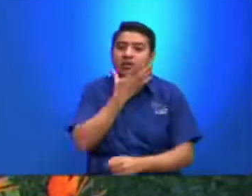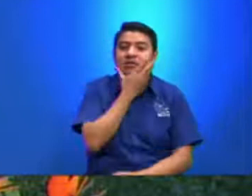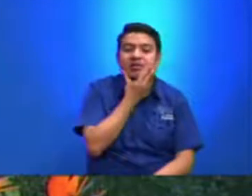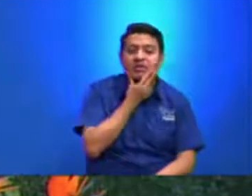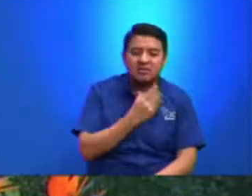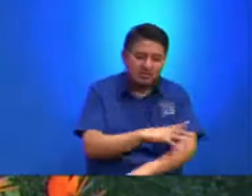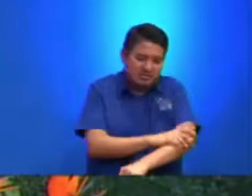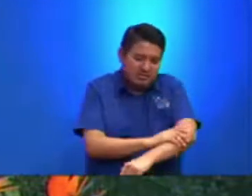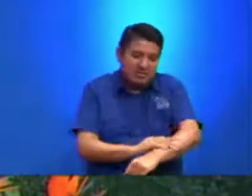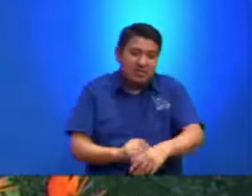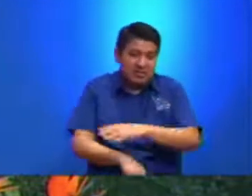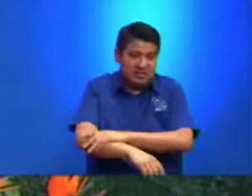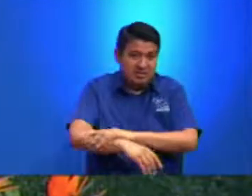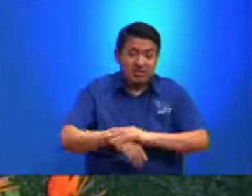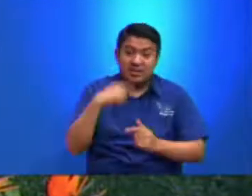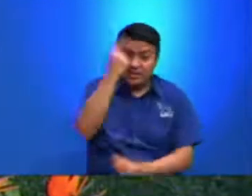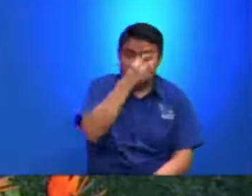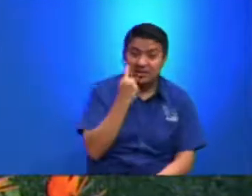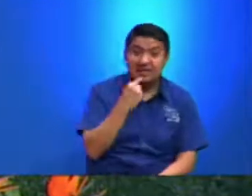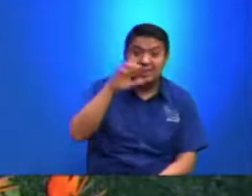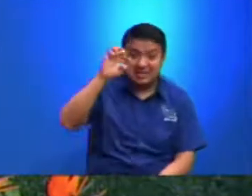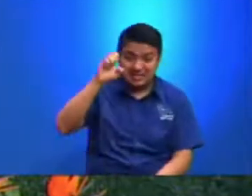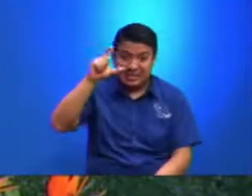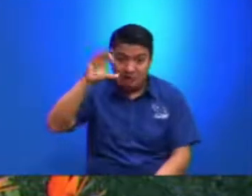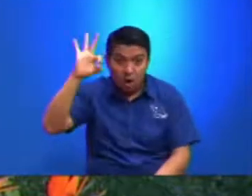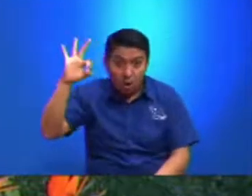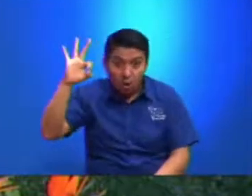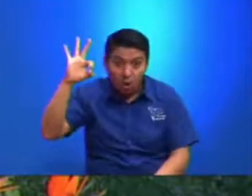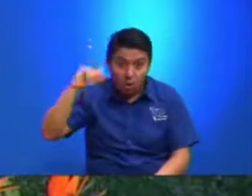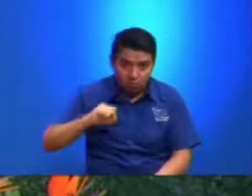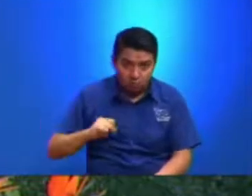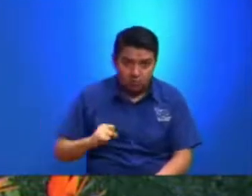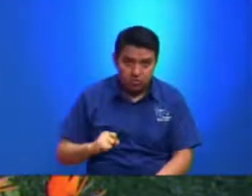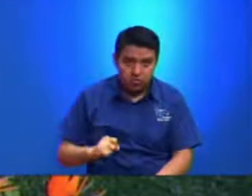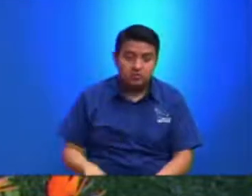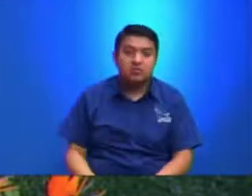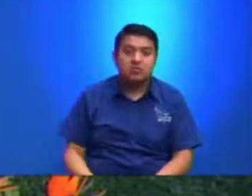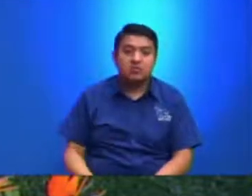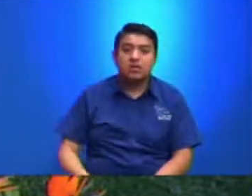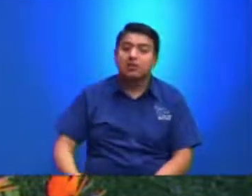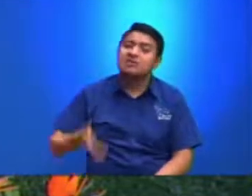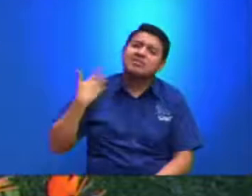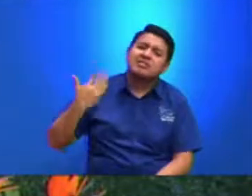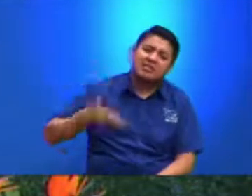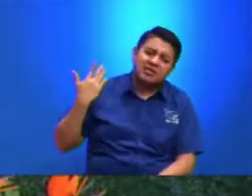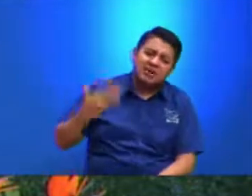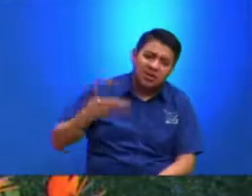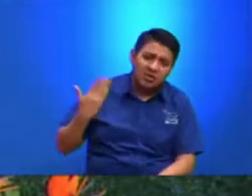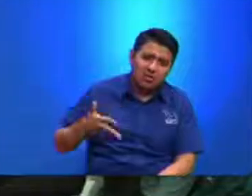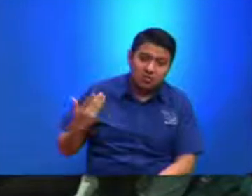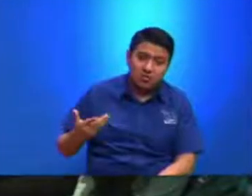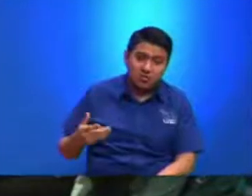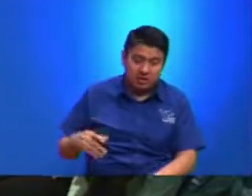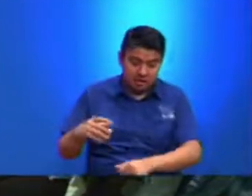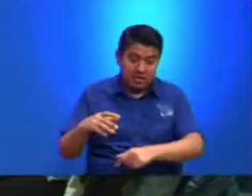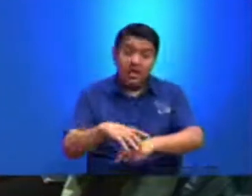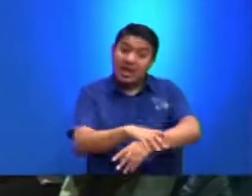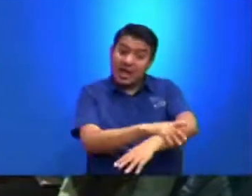lo hace seco a uno también. Entonces el día viernes explicamos de que se seca el